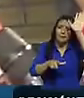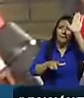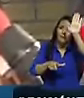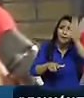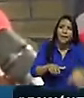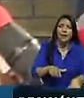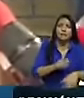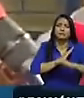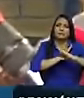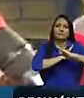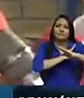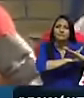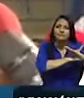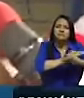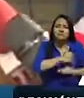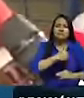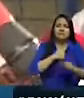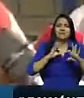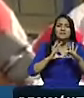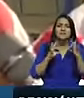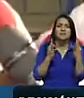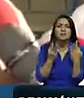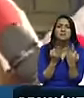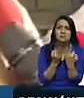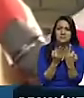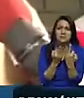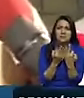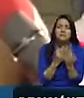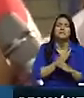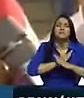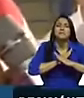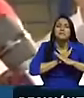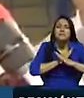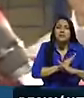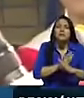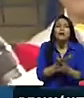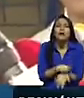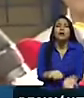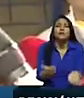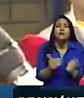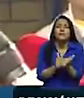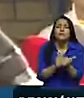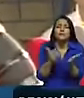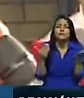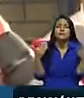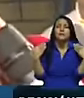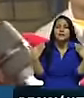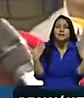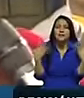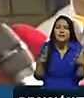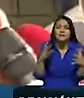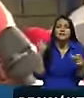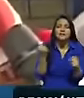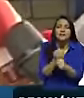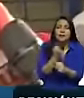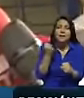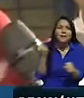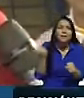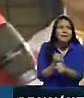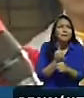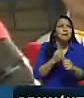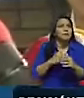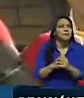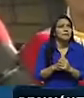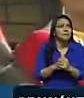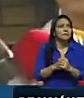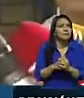defender nuestras familias Se trata de volver a de devolverles la alegría del empleo la posibilidad de